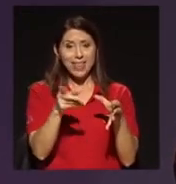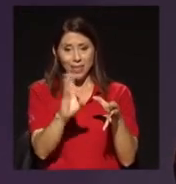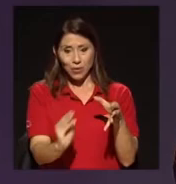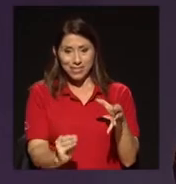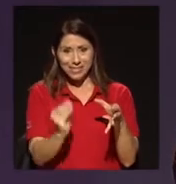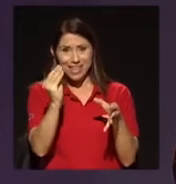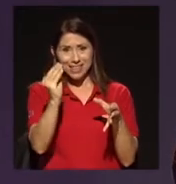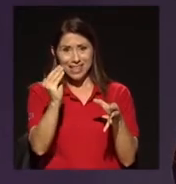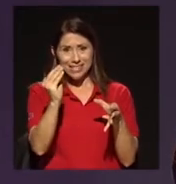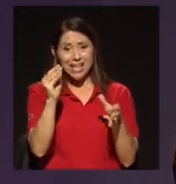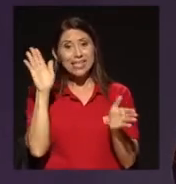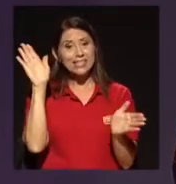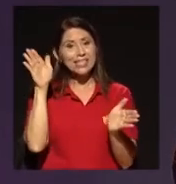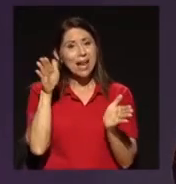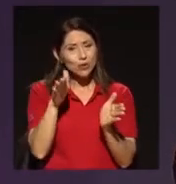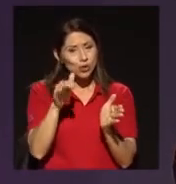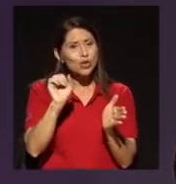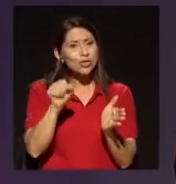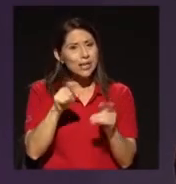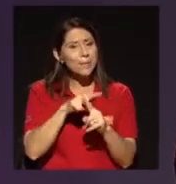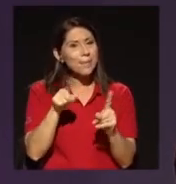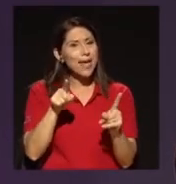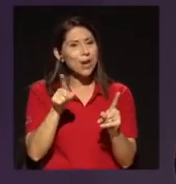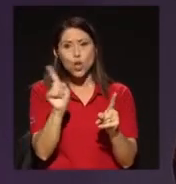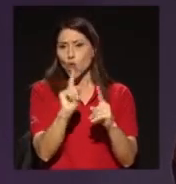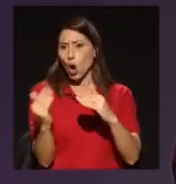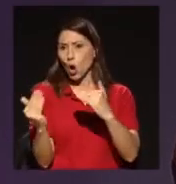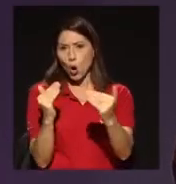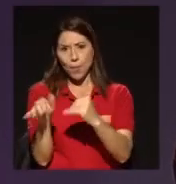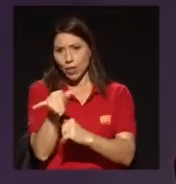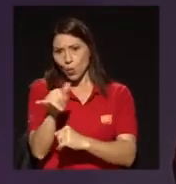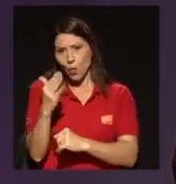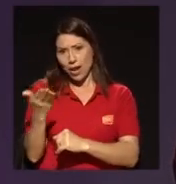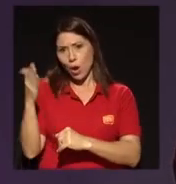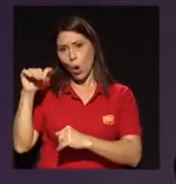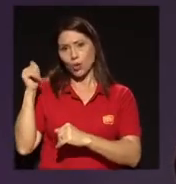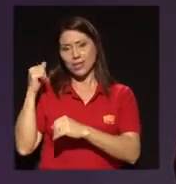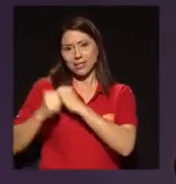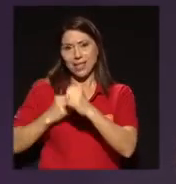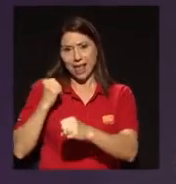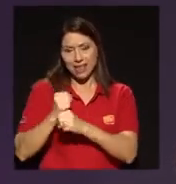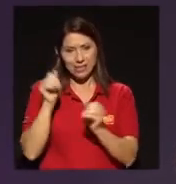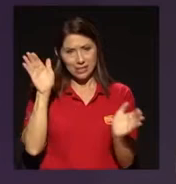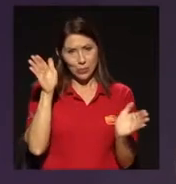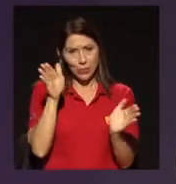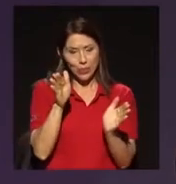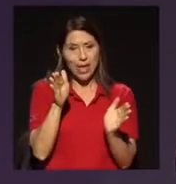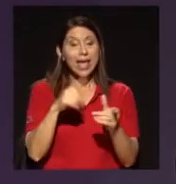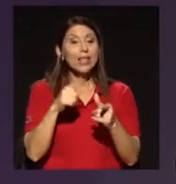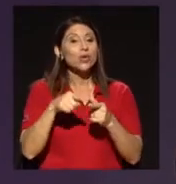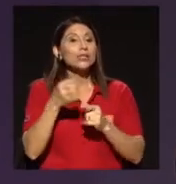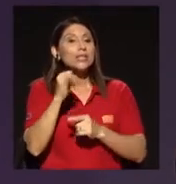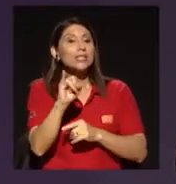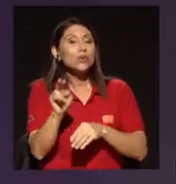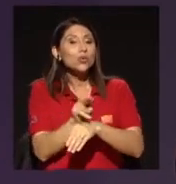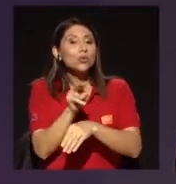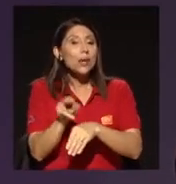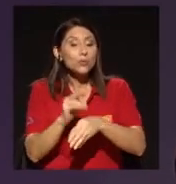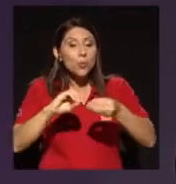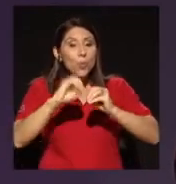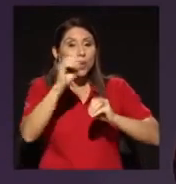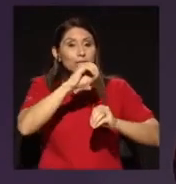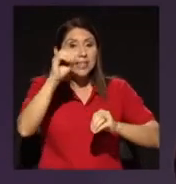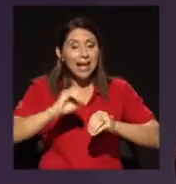fecundidad. Entonces, si usamos el indicador porcentaje de embarazos en adolescencia, ahí es donde a